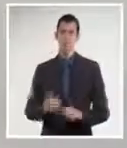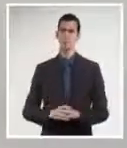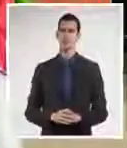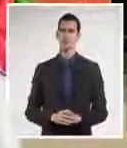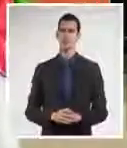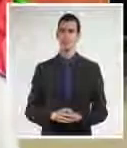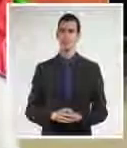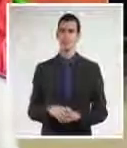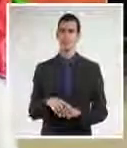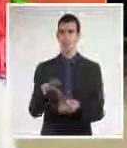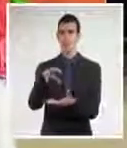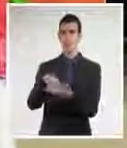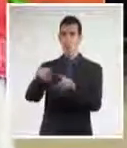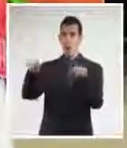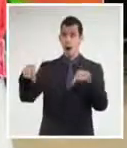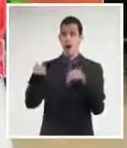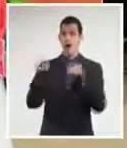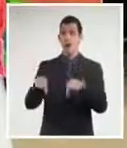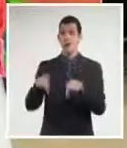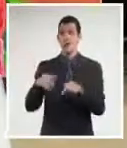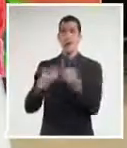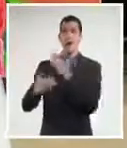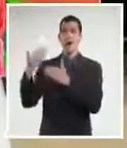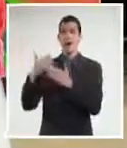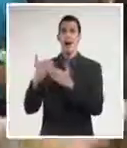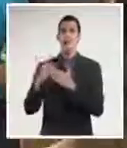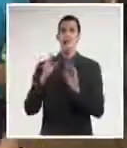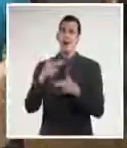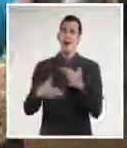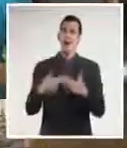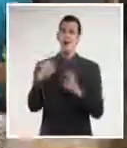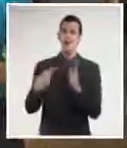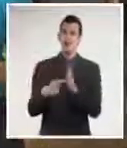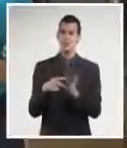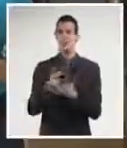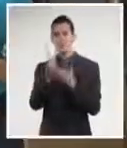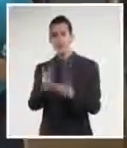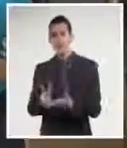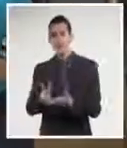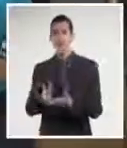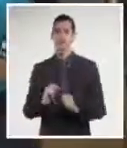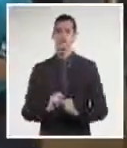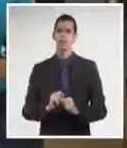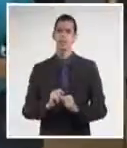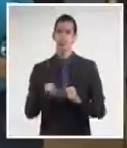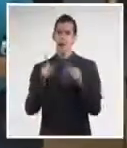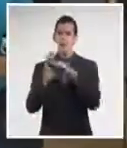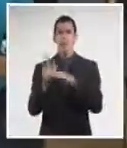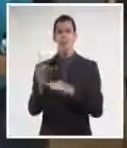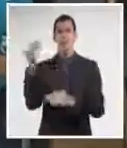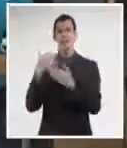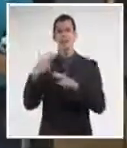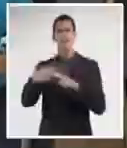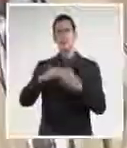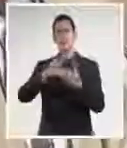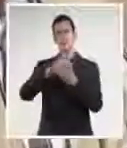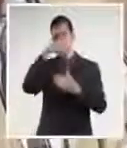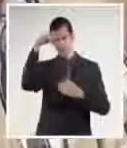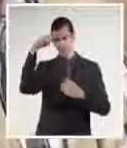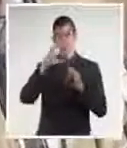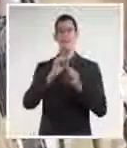donde se grababa el programa Más Género, muy a tono con el Código de las Familias, que será sometido a referéndum popular en próximas semanas en el